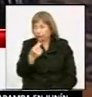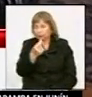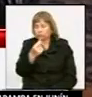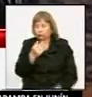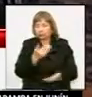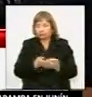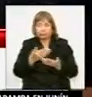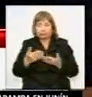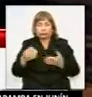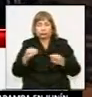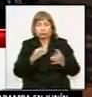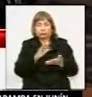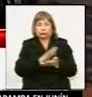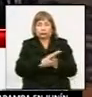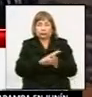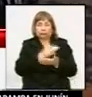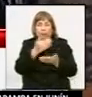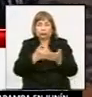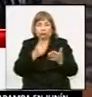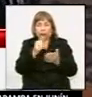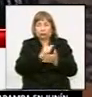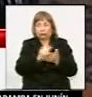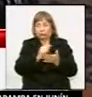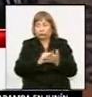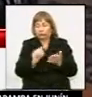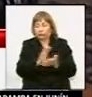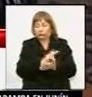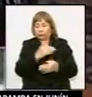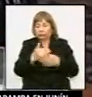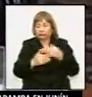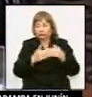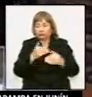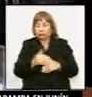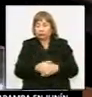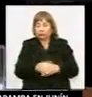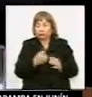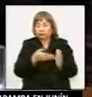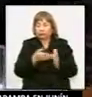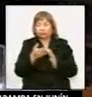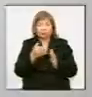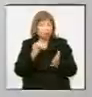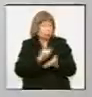procedimiento administrativo está corriendo, digamos, ¿no?, en la vía que corresponde.